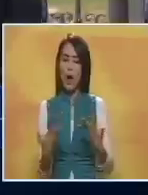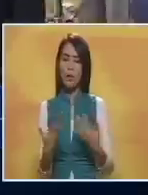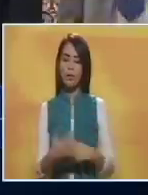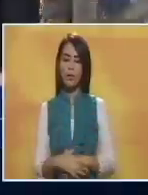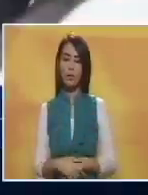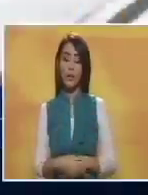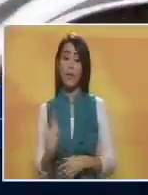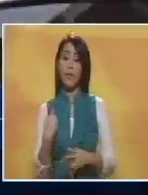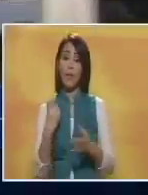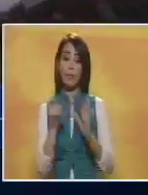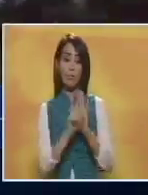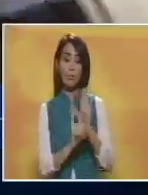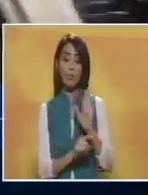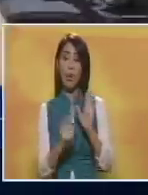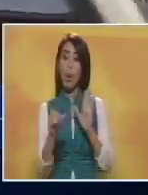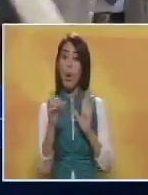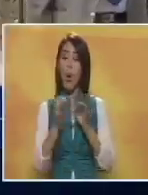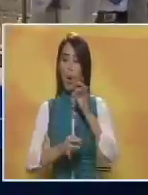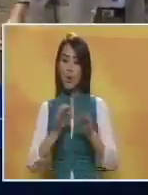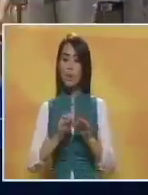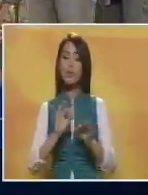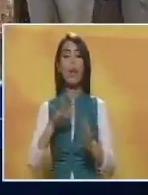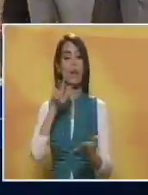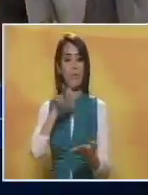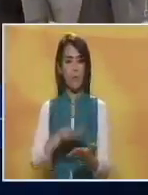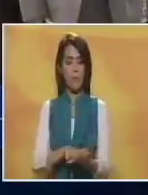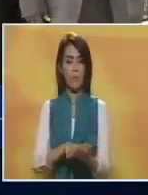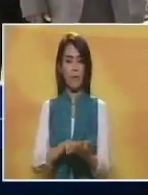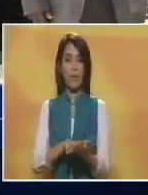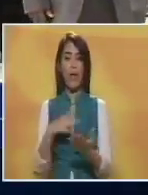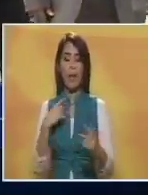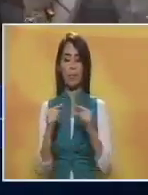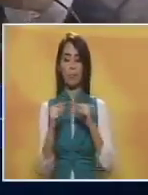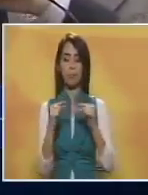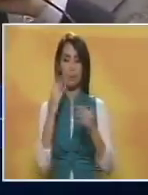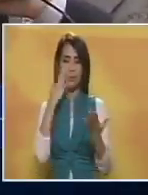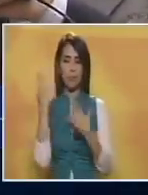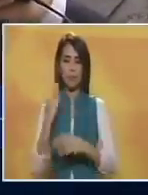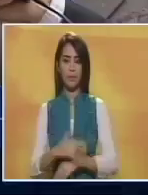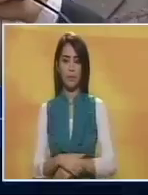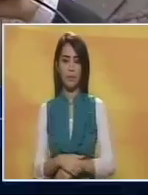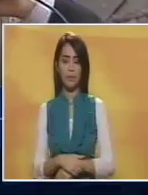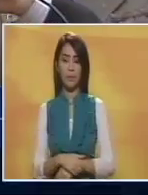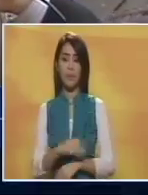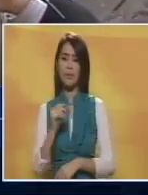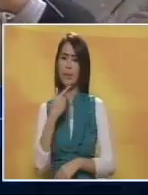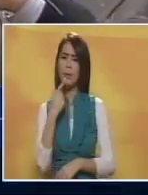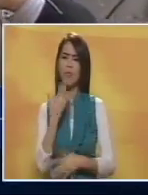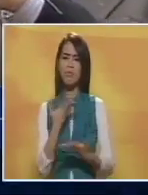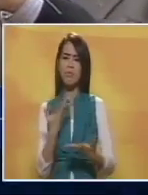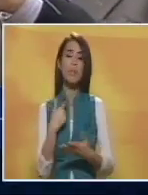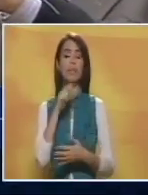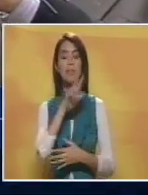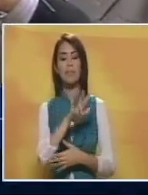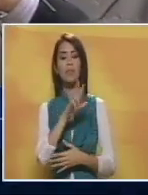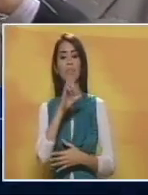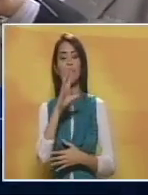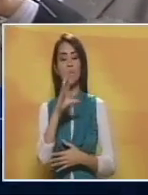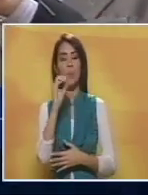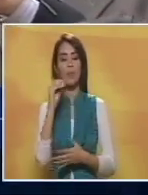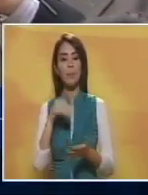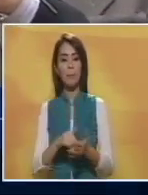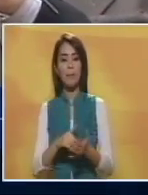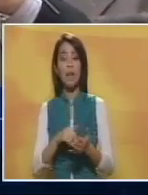alcance de la normativa jurídica que ya fue aprobada en primera discusión. Veamos. Estamos hablando de entre 350.000 a